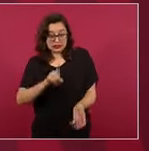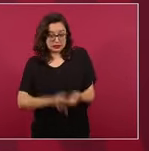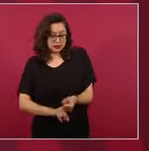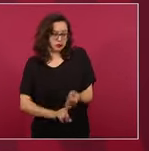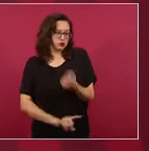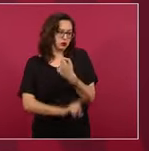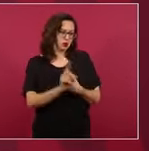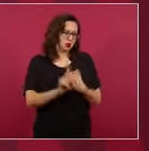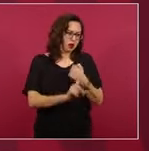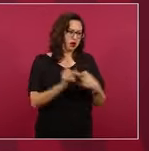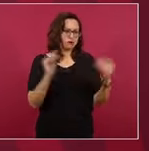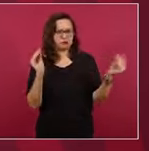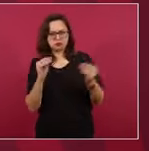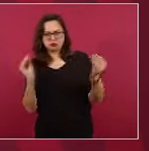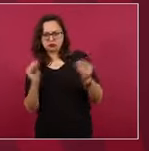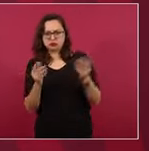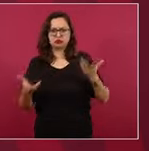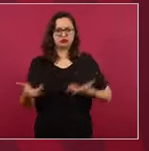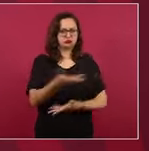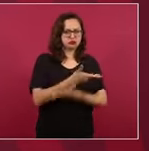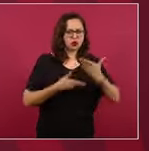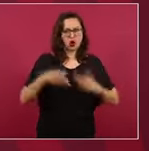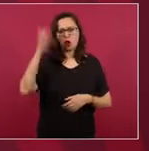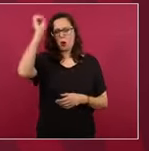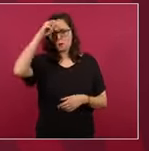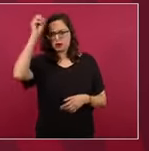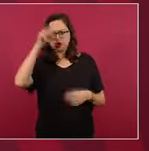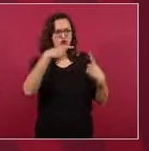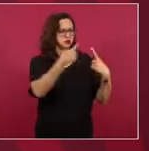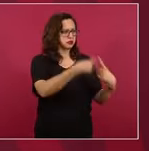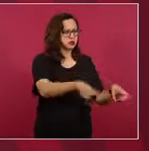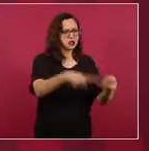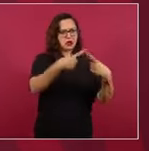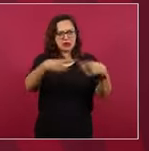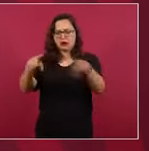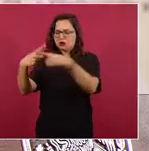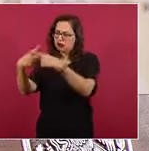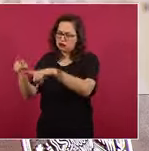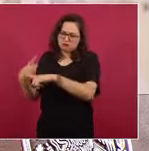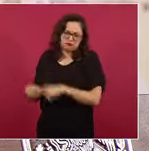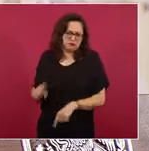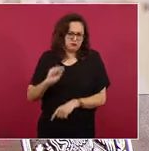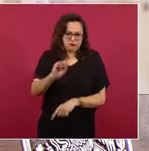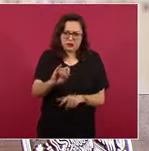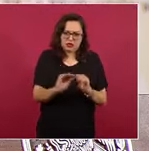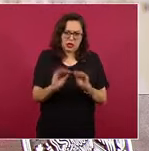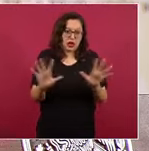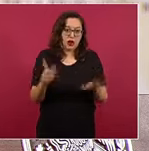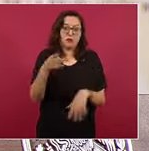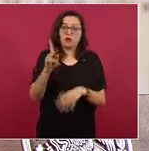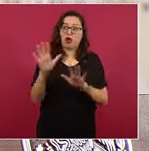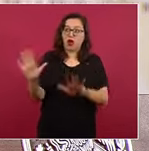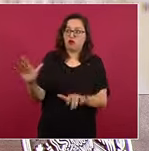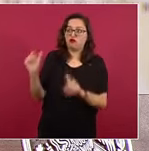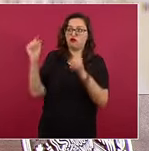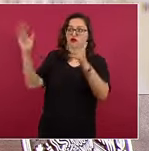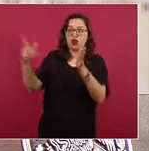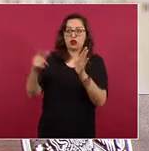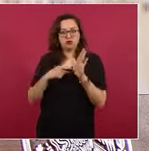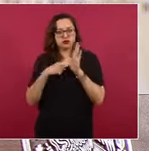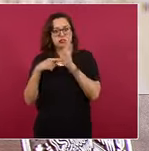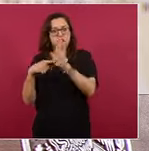democracia, pero si va a hablar de la importancia que tiene Querétaro